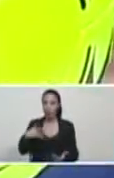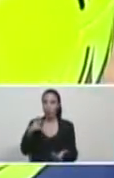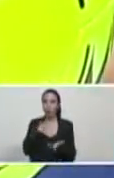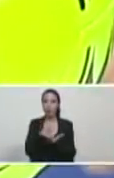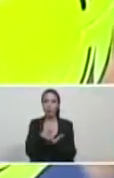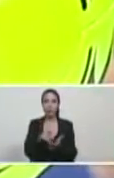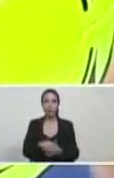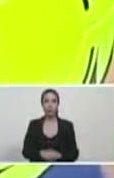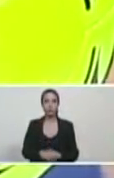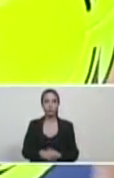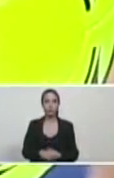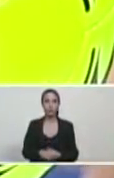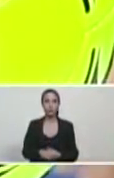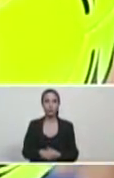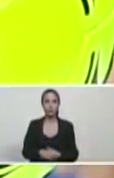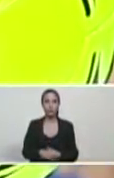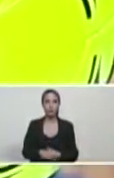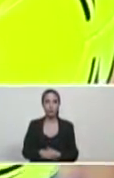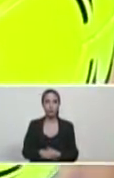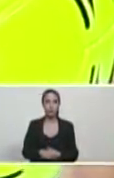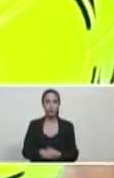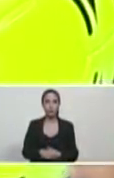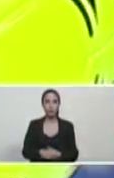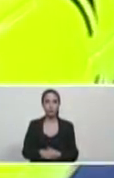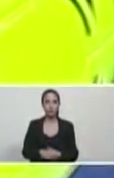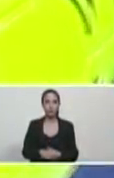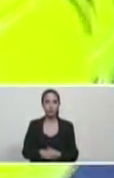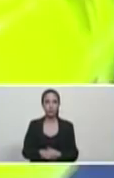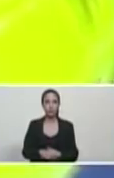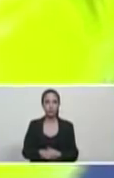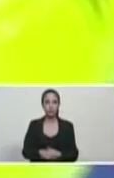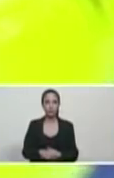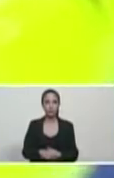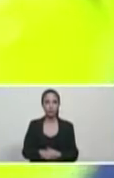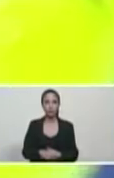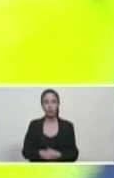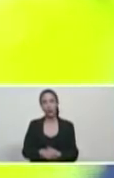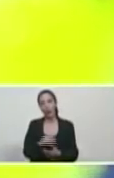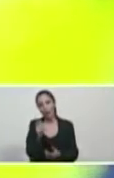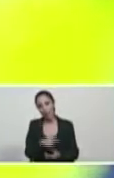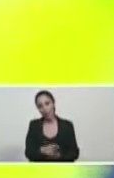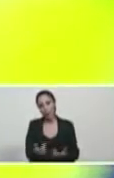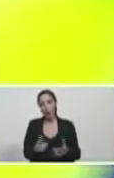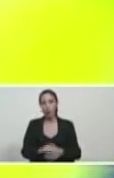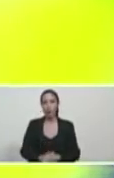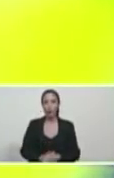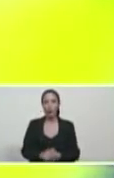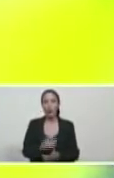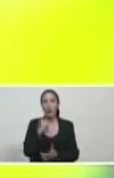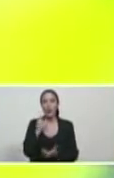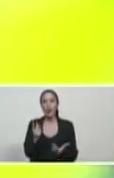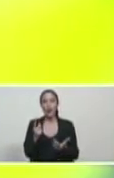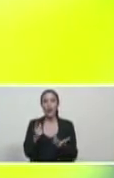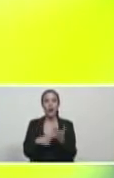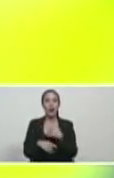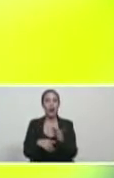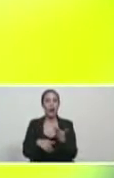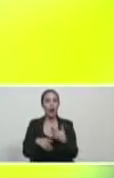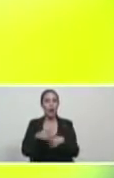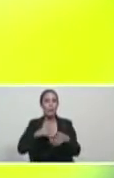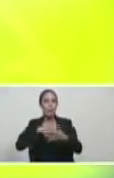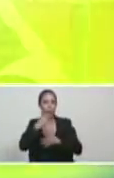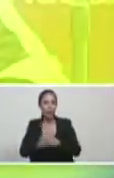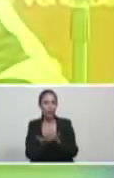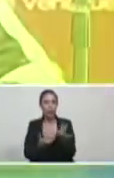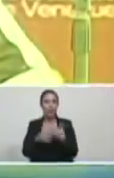es la mesa de que queremos incluir en Venezuela Bella, que también es nuestra madrina, un aplauso por nuestra madrina Delcy Rodríguez,